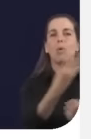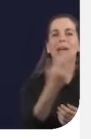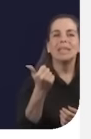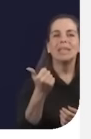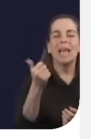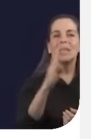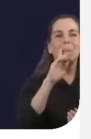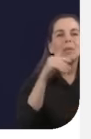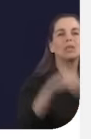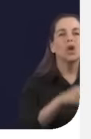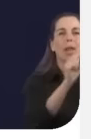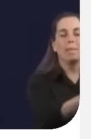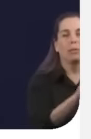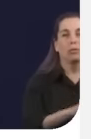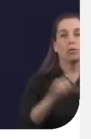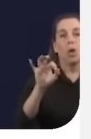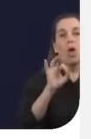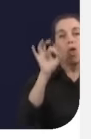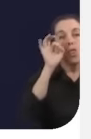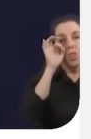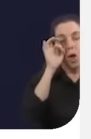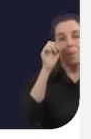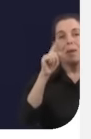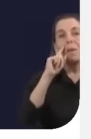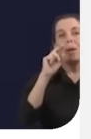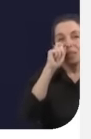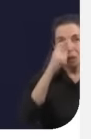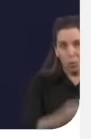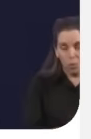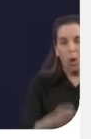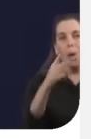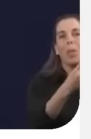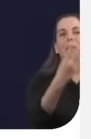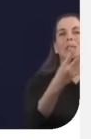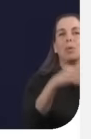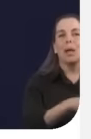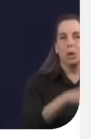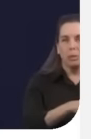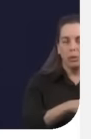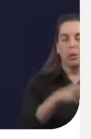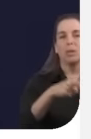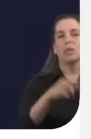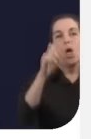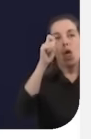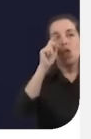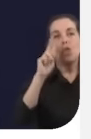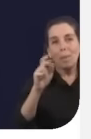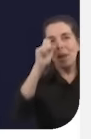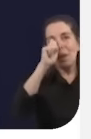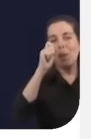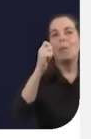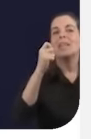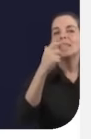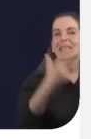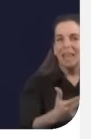en el 2021 de 21 billones de pesos en el 2022 de 24 billones de pesos y en el 2023 de 27